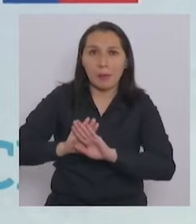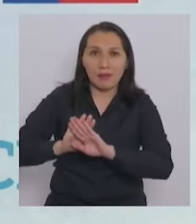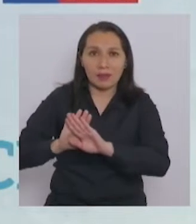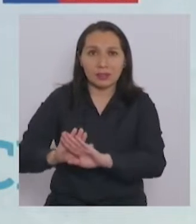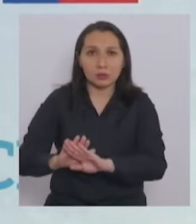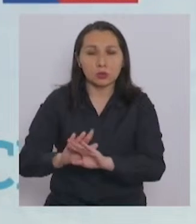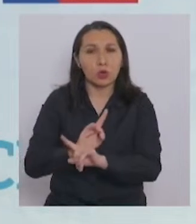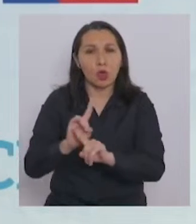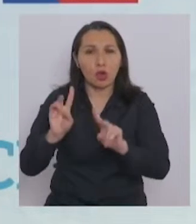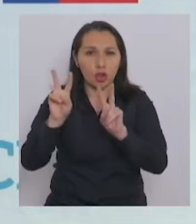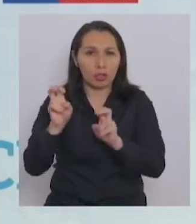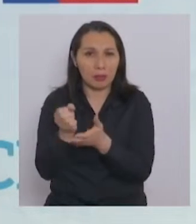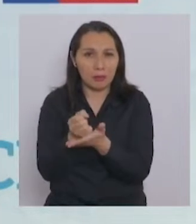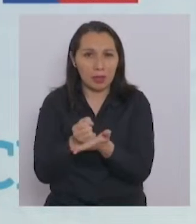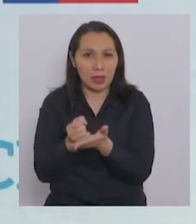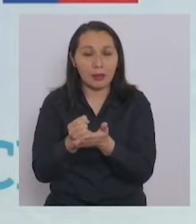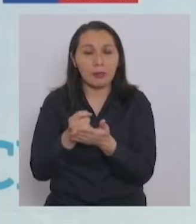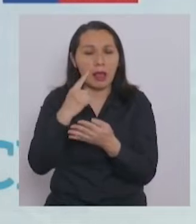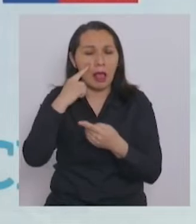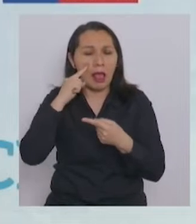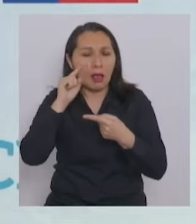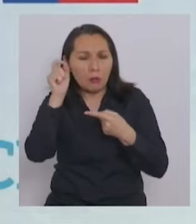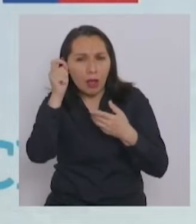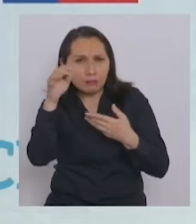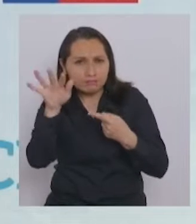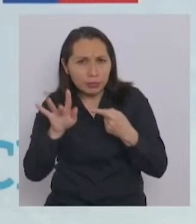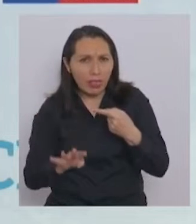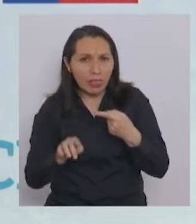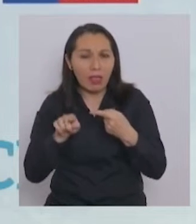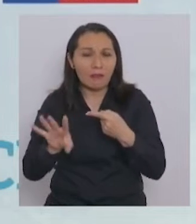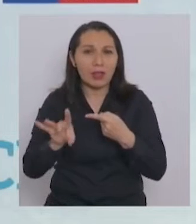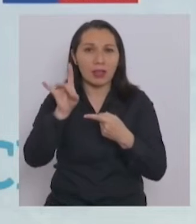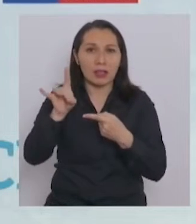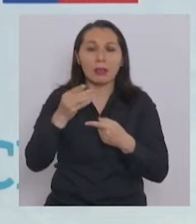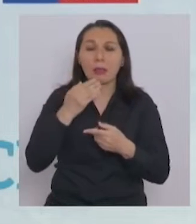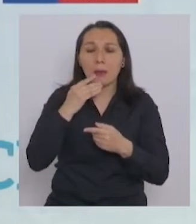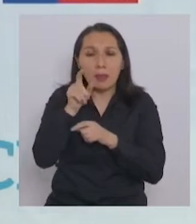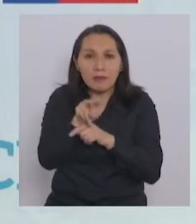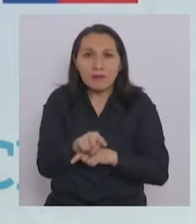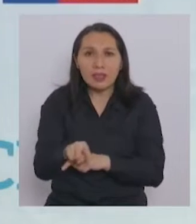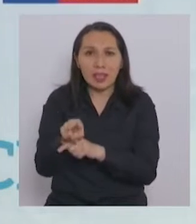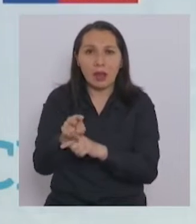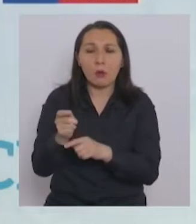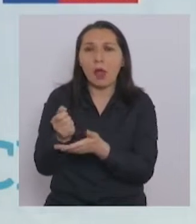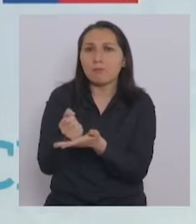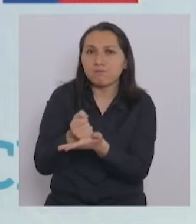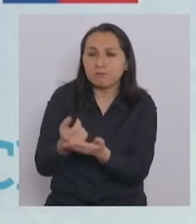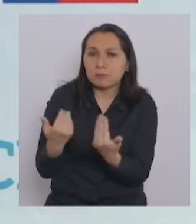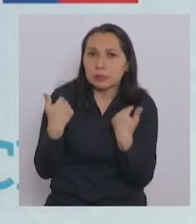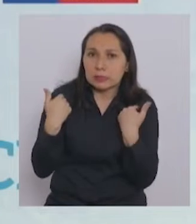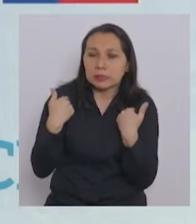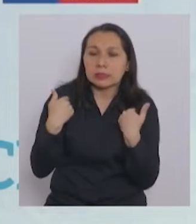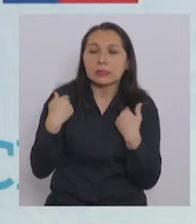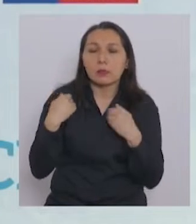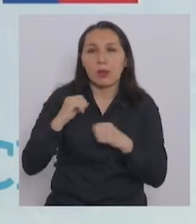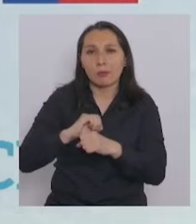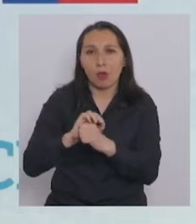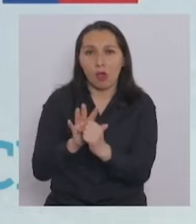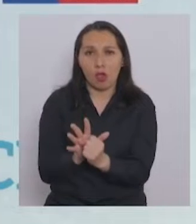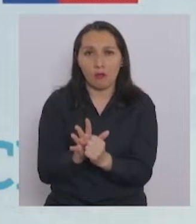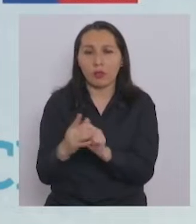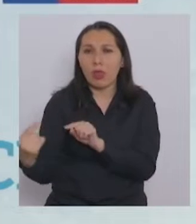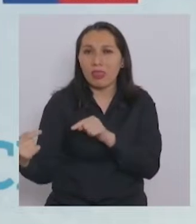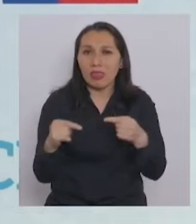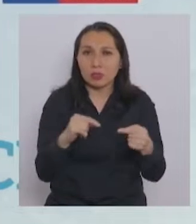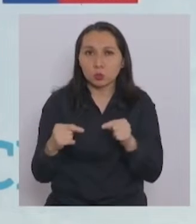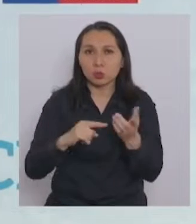no farmacológicas, de diagnóstico y vigilancia y también de terapias contra el COVID-19, que insuman la discusión